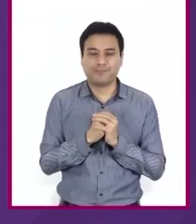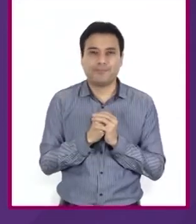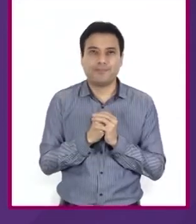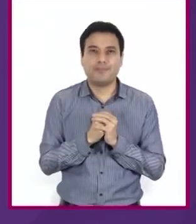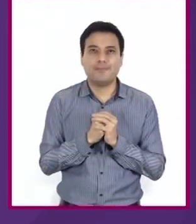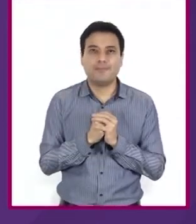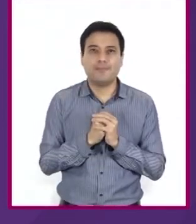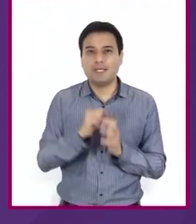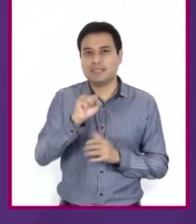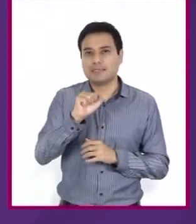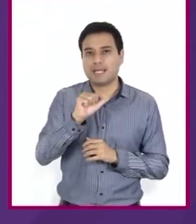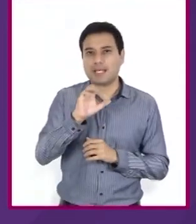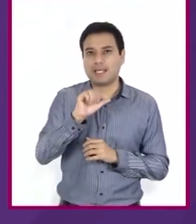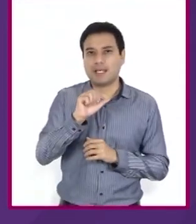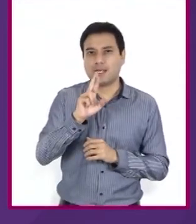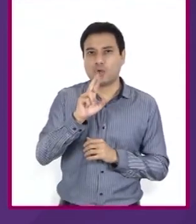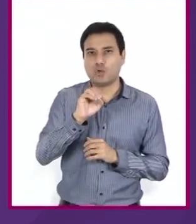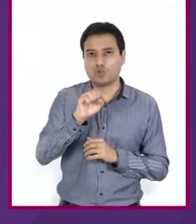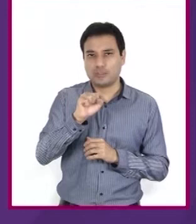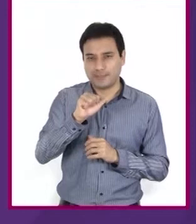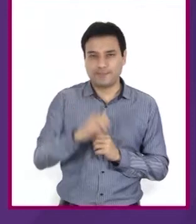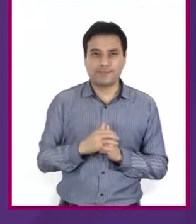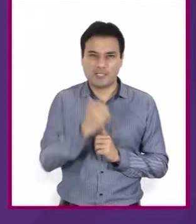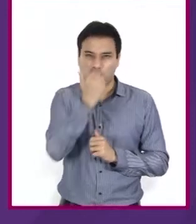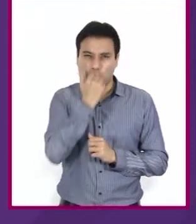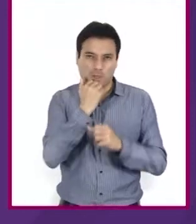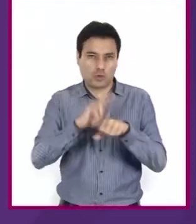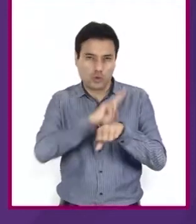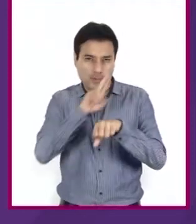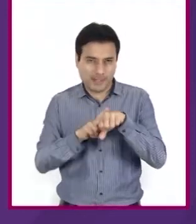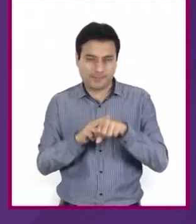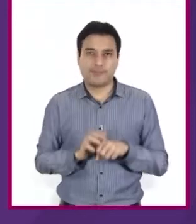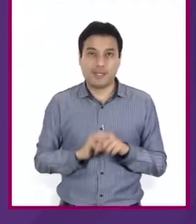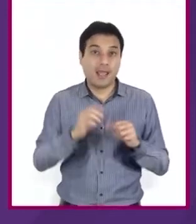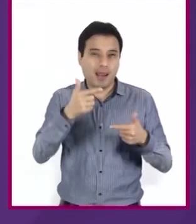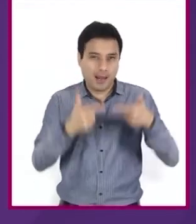la sacarosa o azúcar común y lactosa.